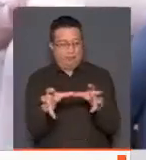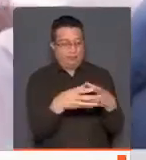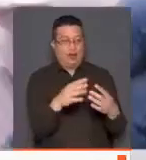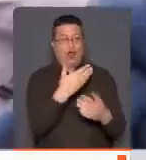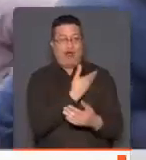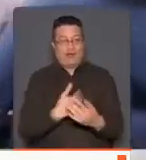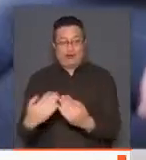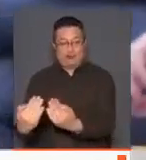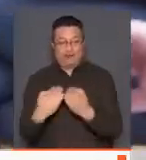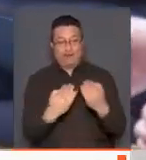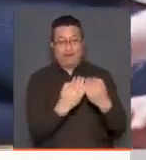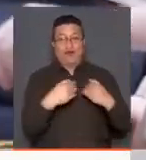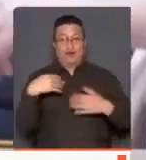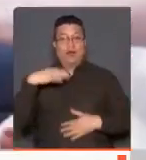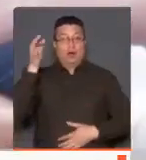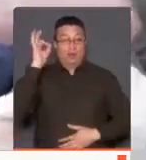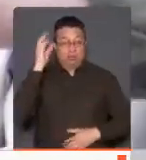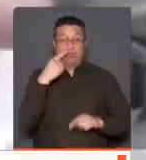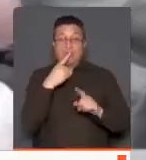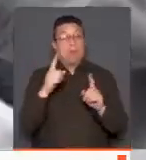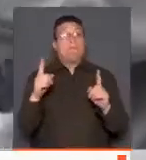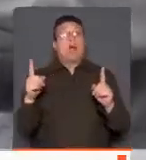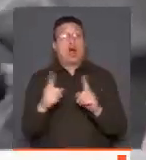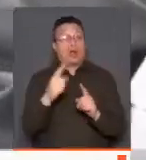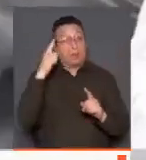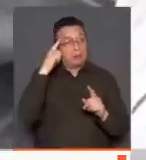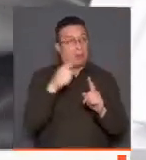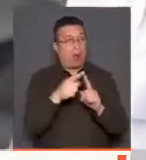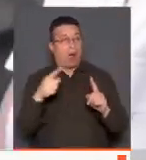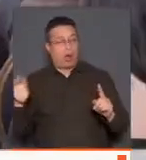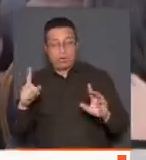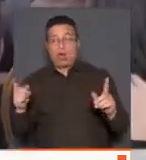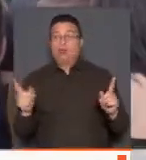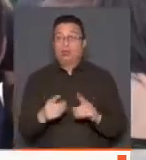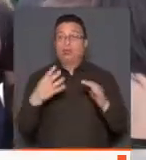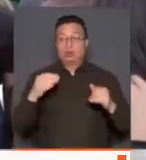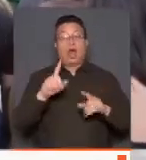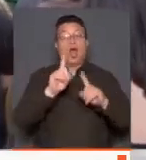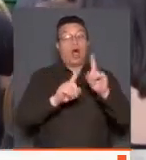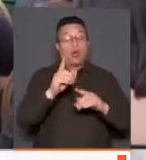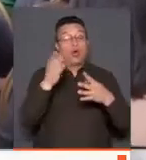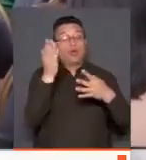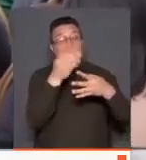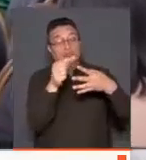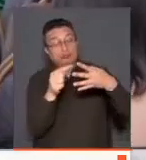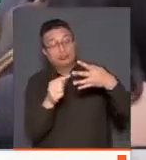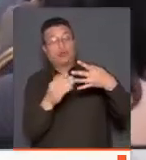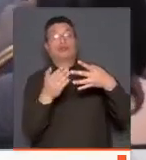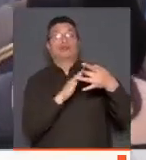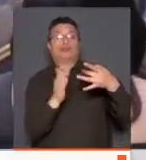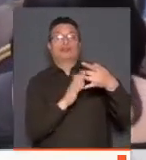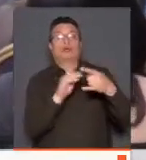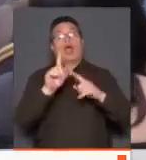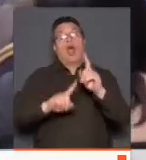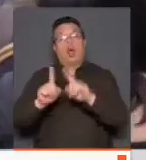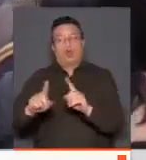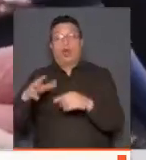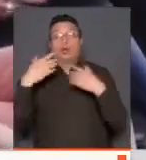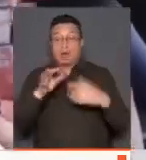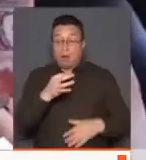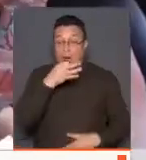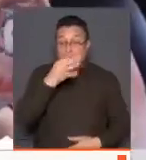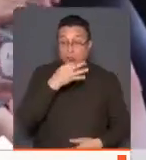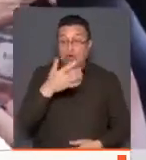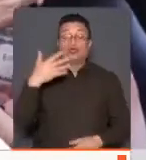que fue algo más corto de lo que se esperaba. Se suprimieron algunas de las actividades que estaban en agenda, pero ya se ha anunciado entonces la posibilidad de que